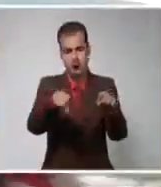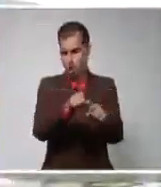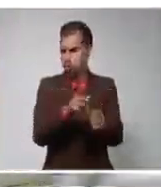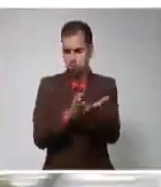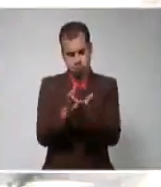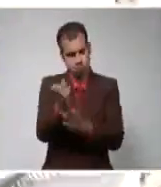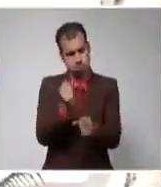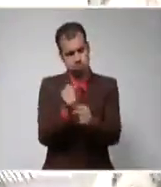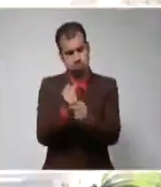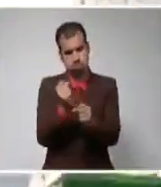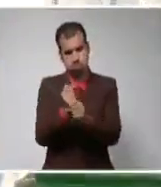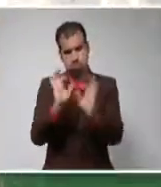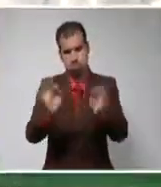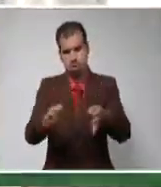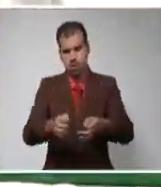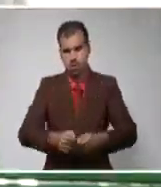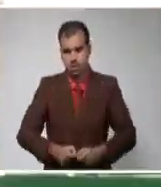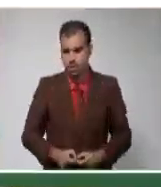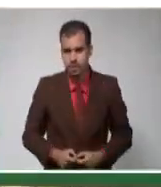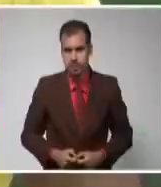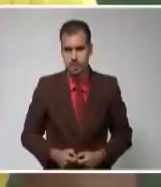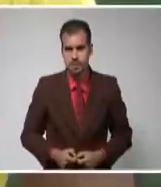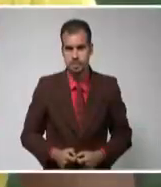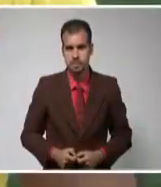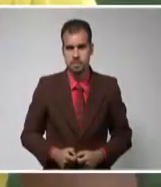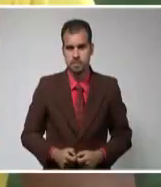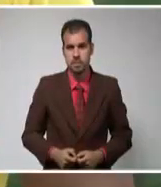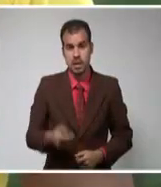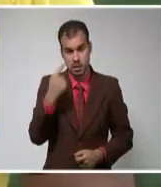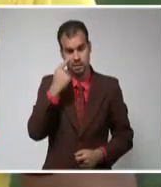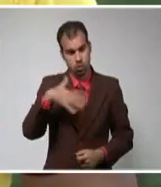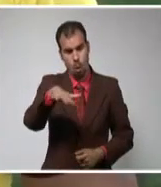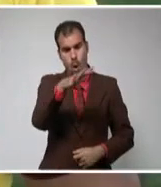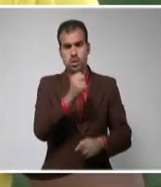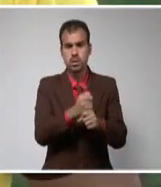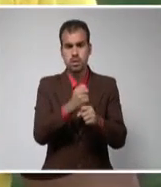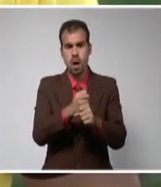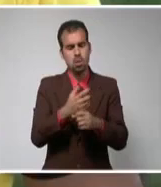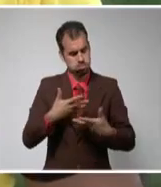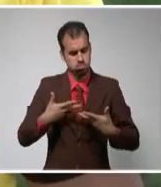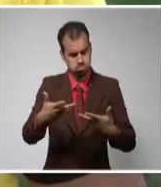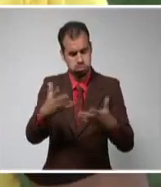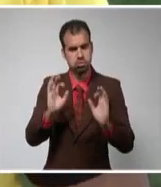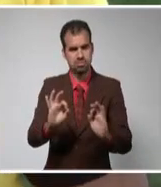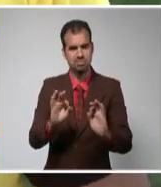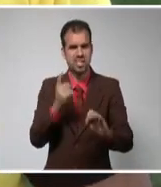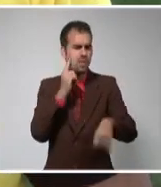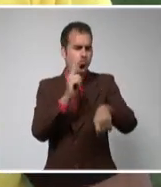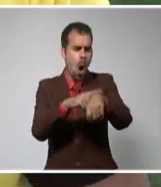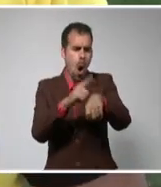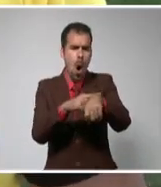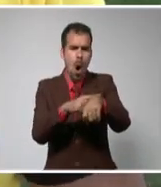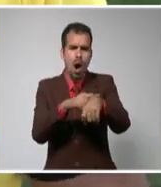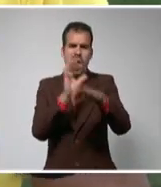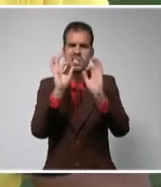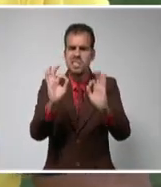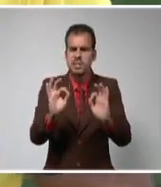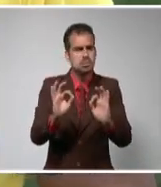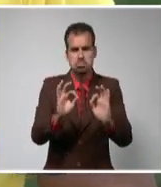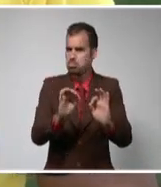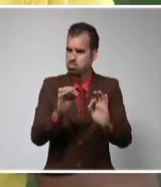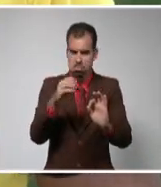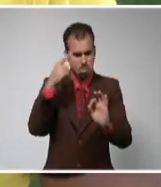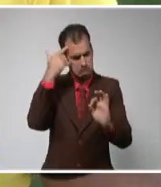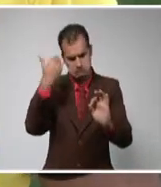ininterrumpidamente. Hay una entrega total del personal. Ahí no, ellos no miran hora, no miran día, no miran situación.